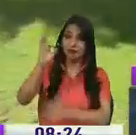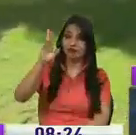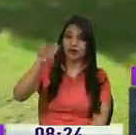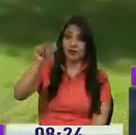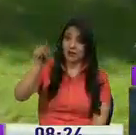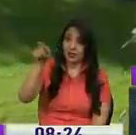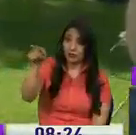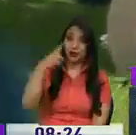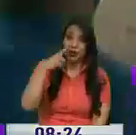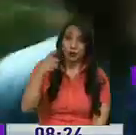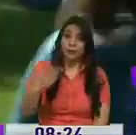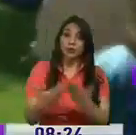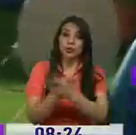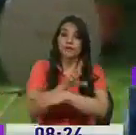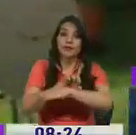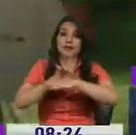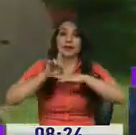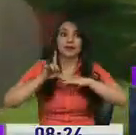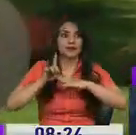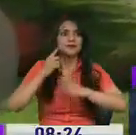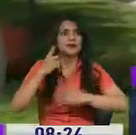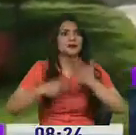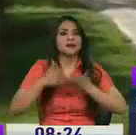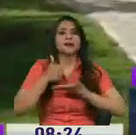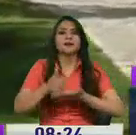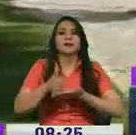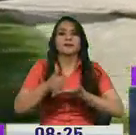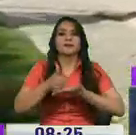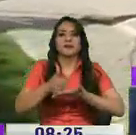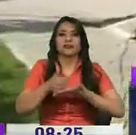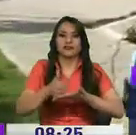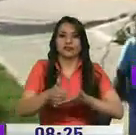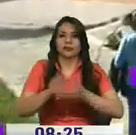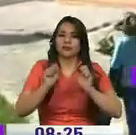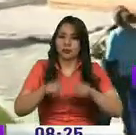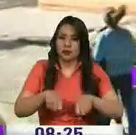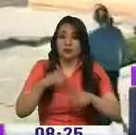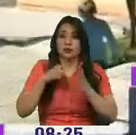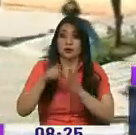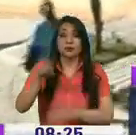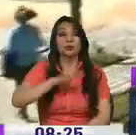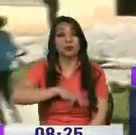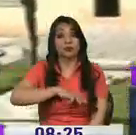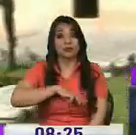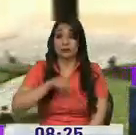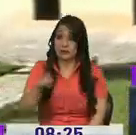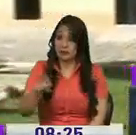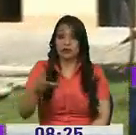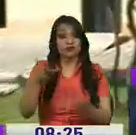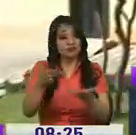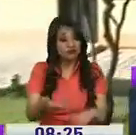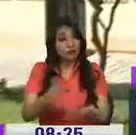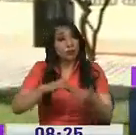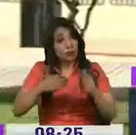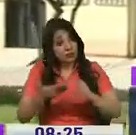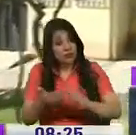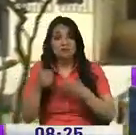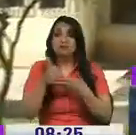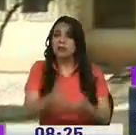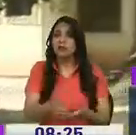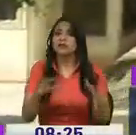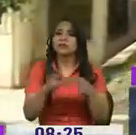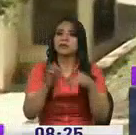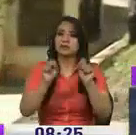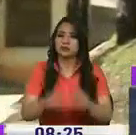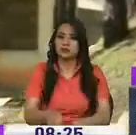tener todas las ventajas que los organismos seccionales ofrecen para las comunidades. Entonces estamos muy agradecidos